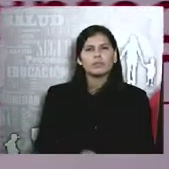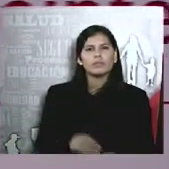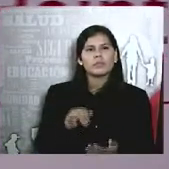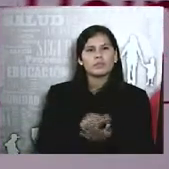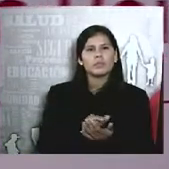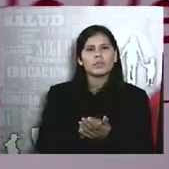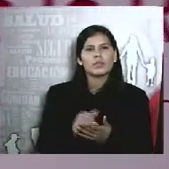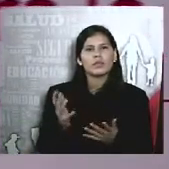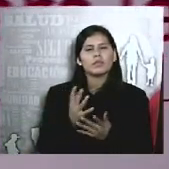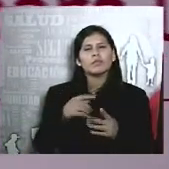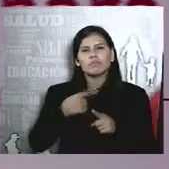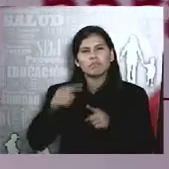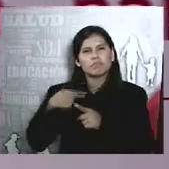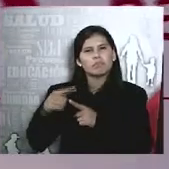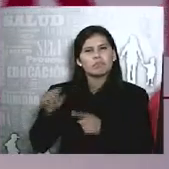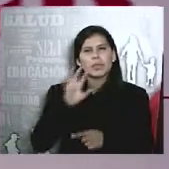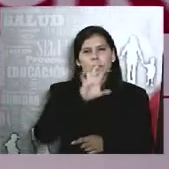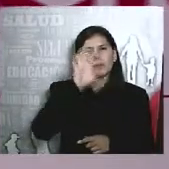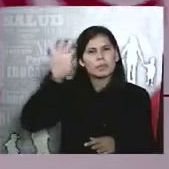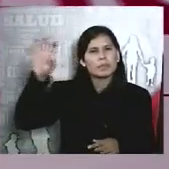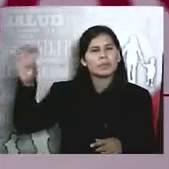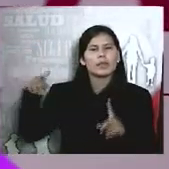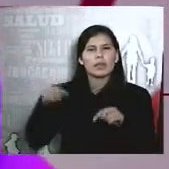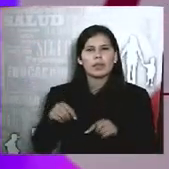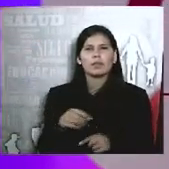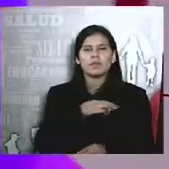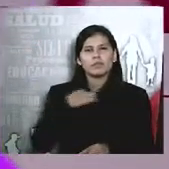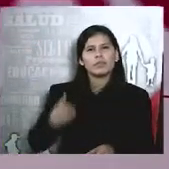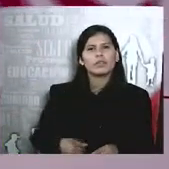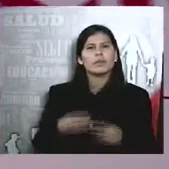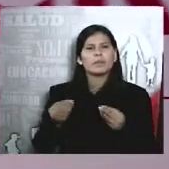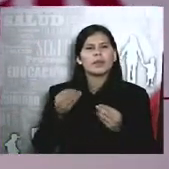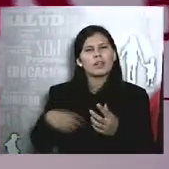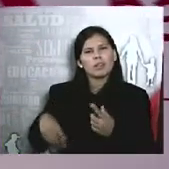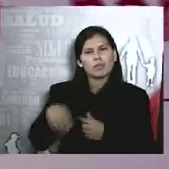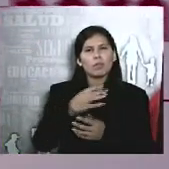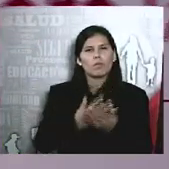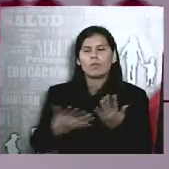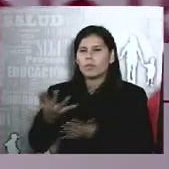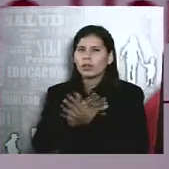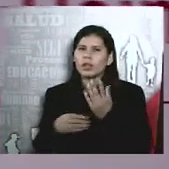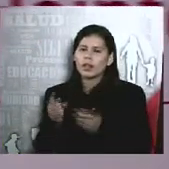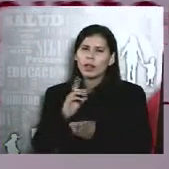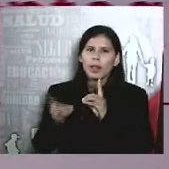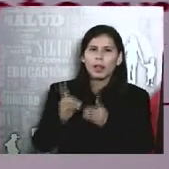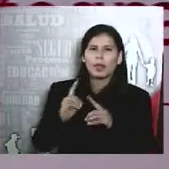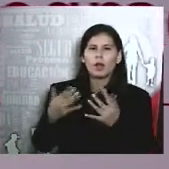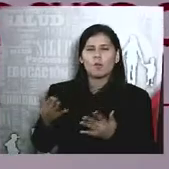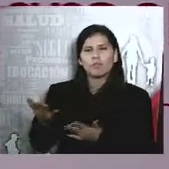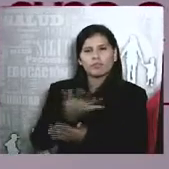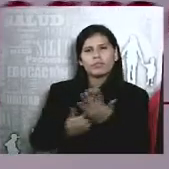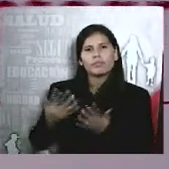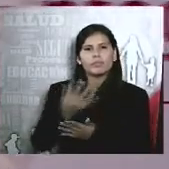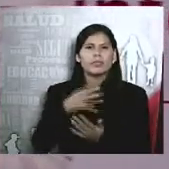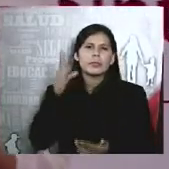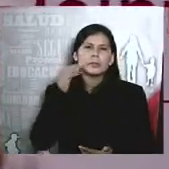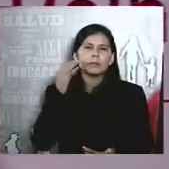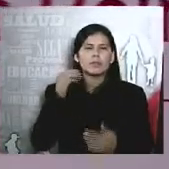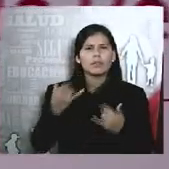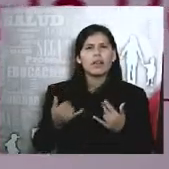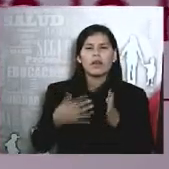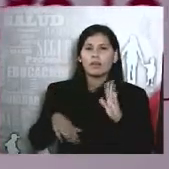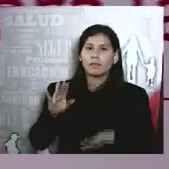una a Filipinas o una República Democrática del Congo y otra a Corea, que buscan compartir las lecciones aprendidas. Uno cree que a veces no va a aprender y resulta